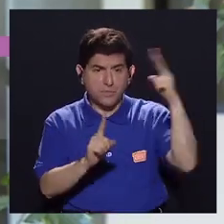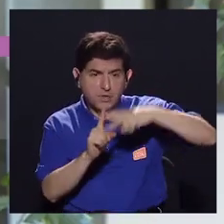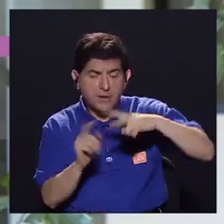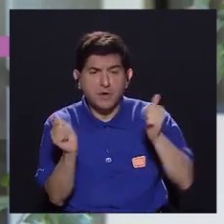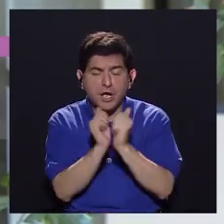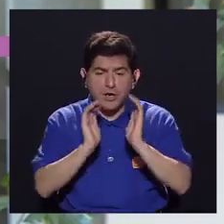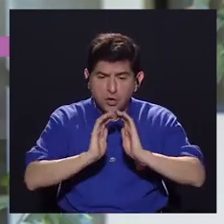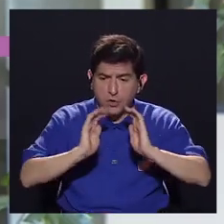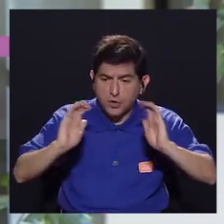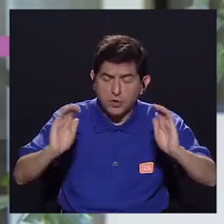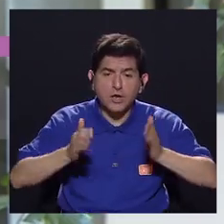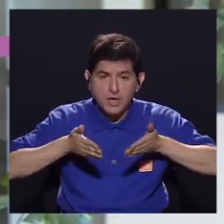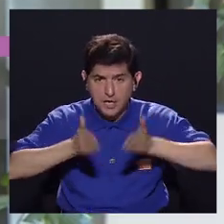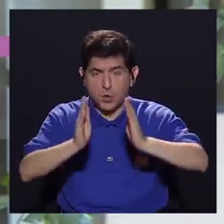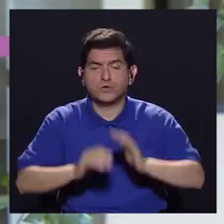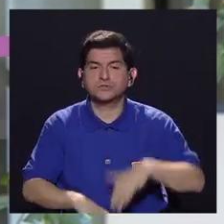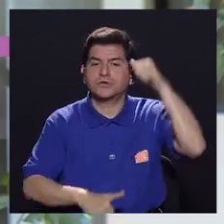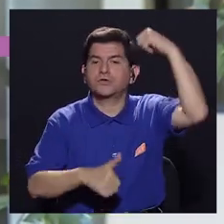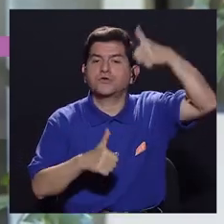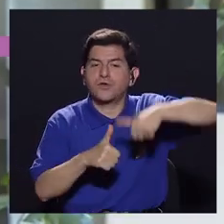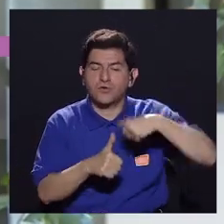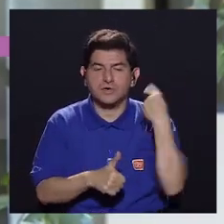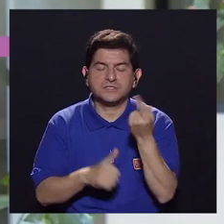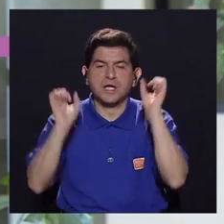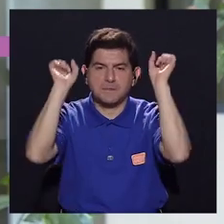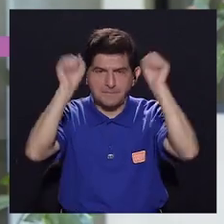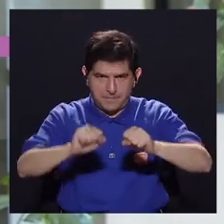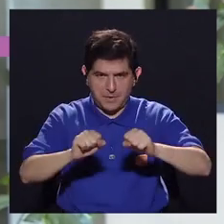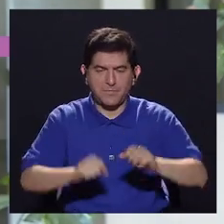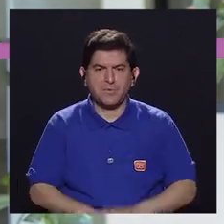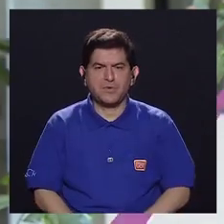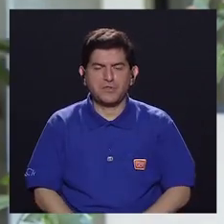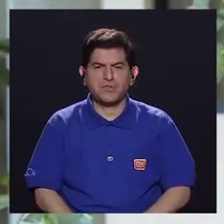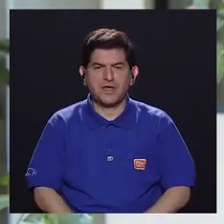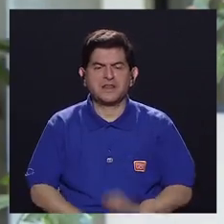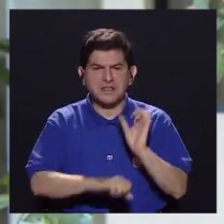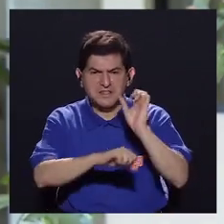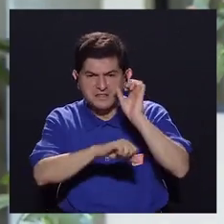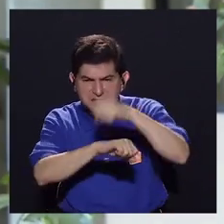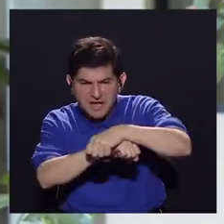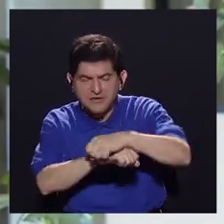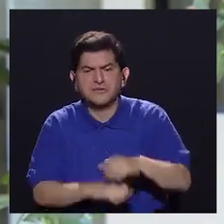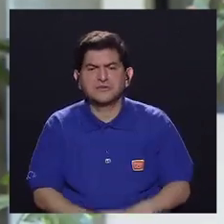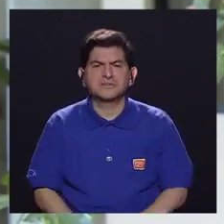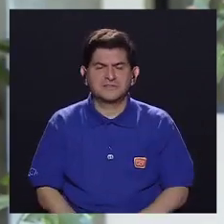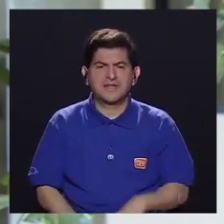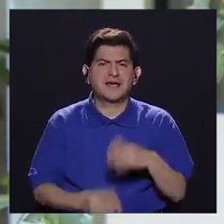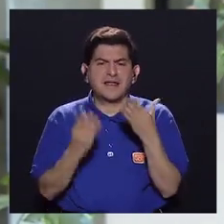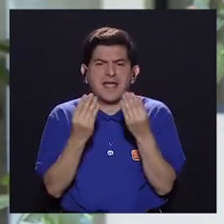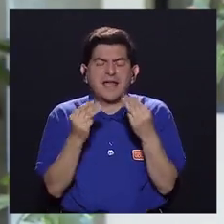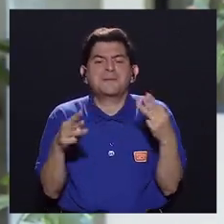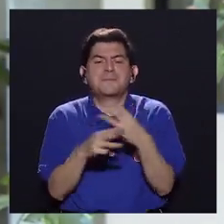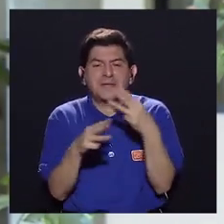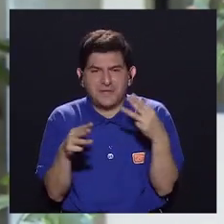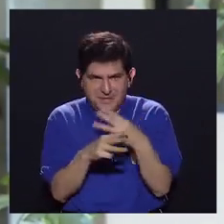que pueda ponerlo en práctica con sus hijos, recordando que siempre es posible hacer un vencimiento de la